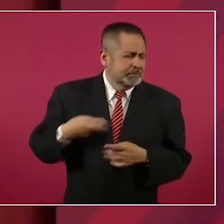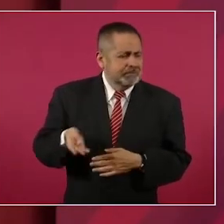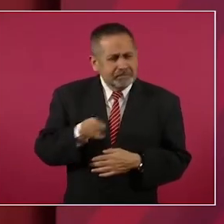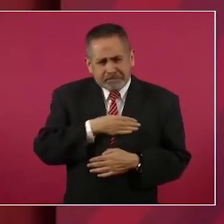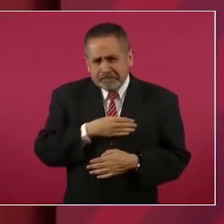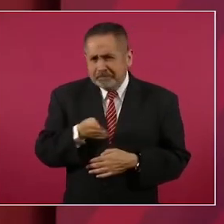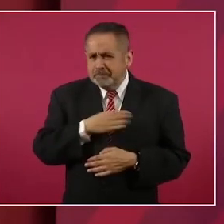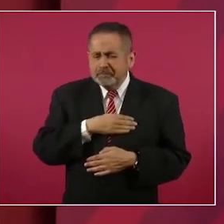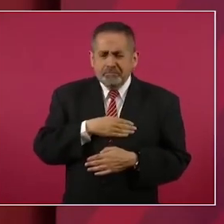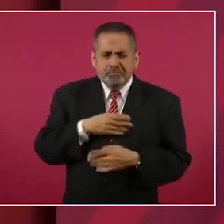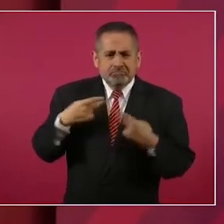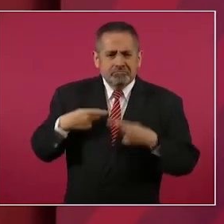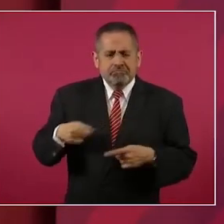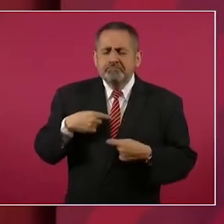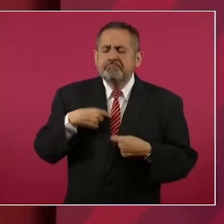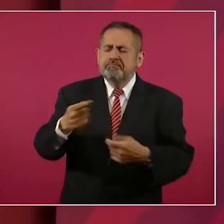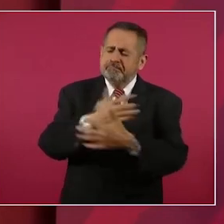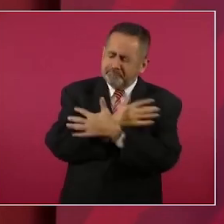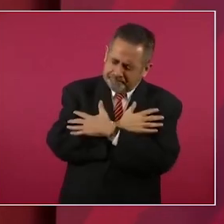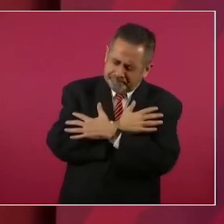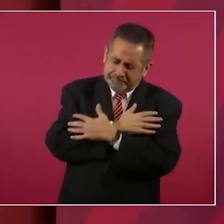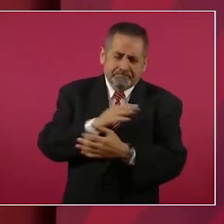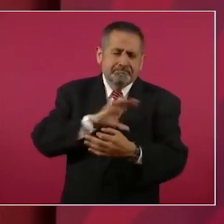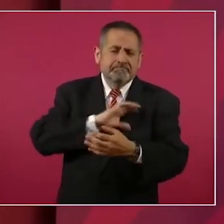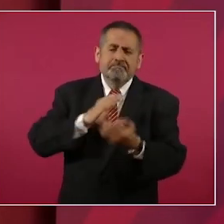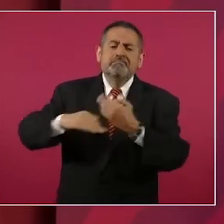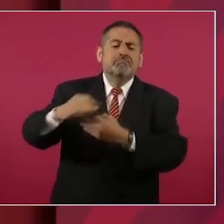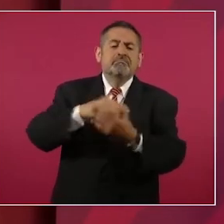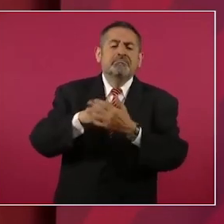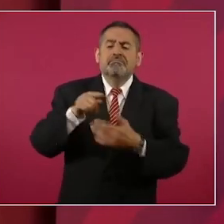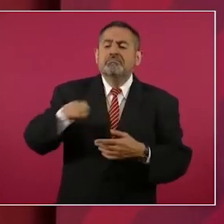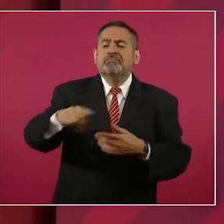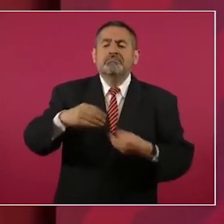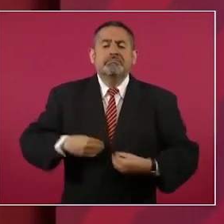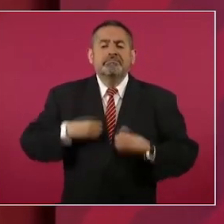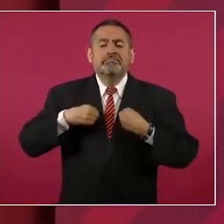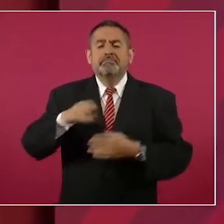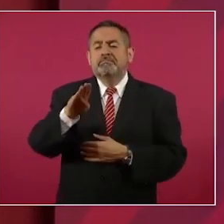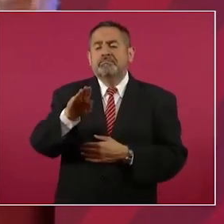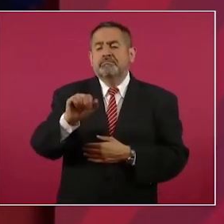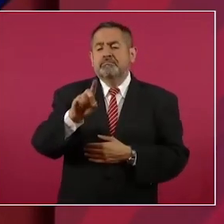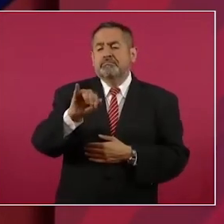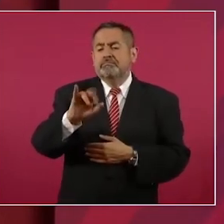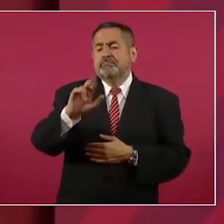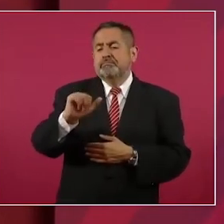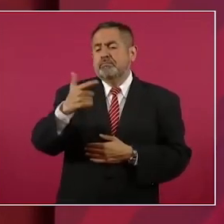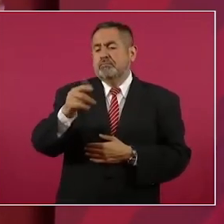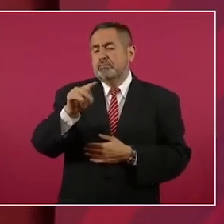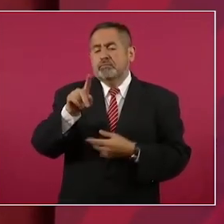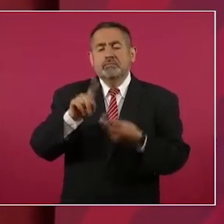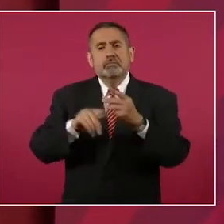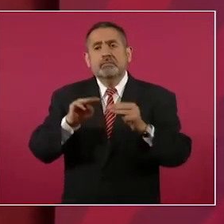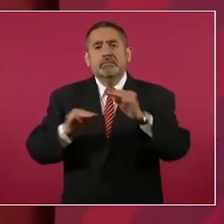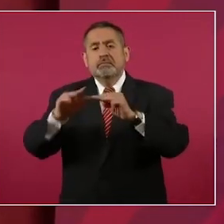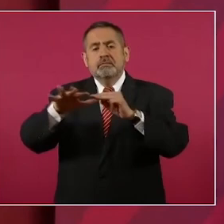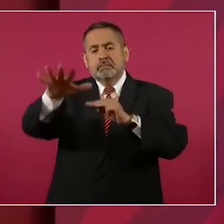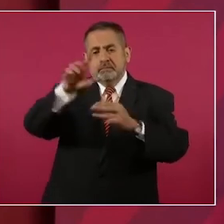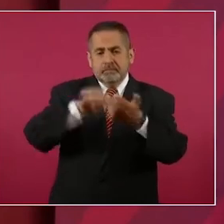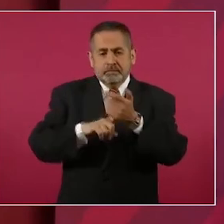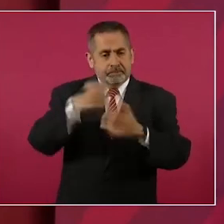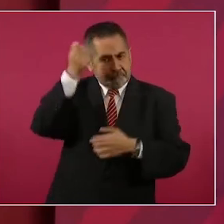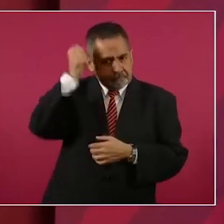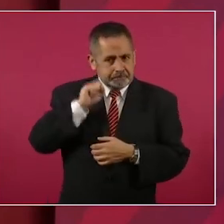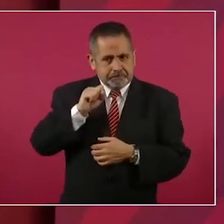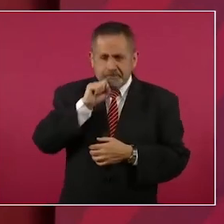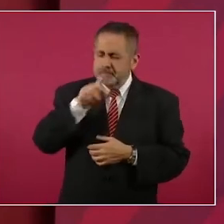Badiraguato. Miren, les mando un abrazo a todos los que viven en Badiraguato y en la sierra de